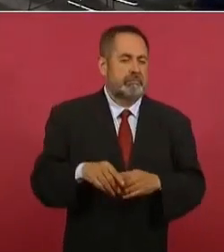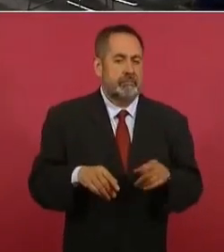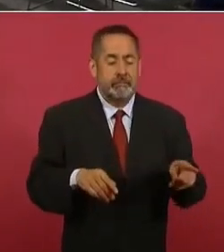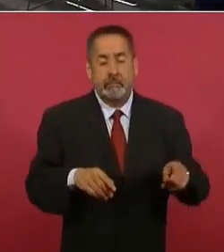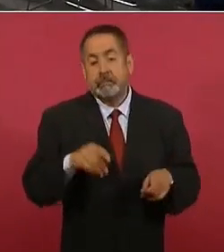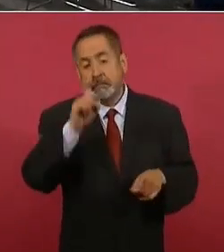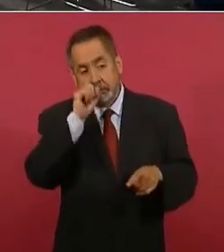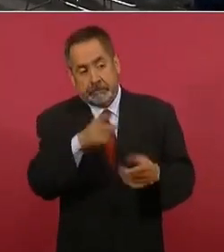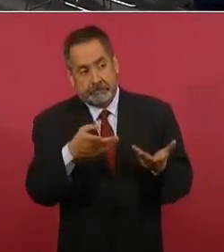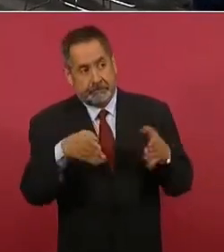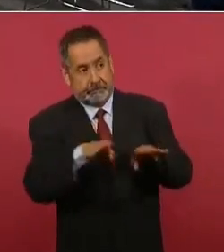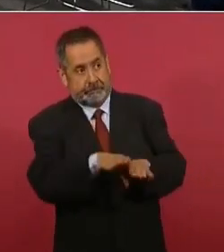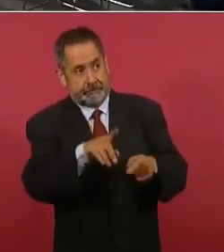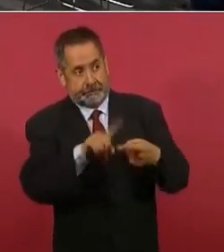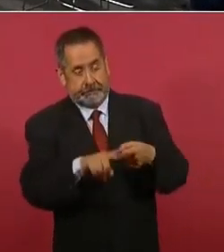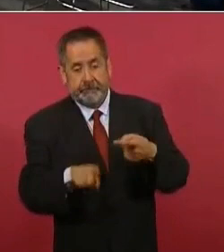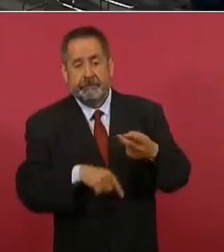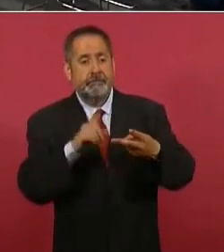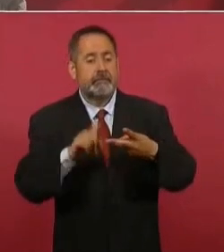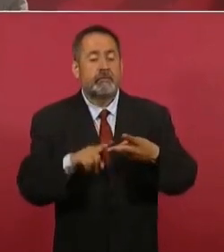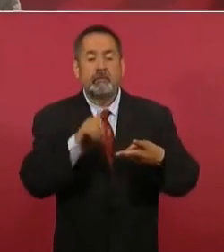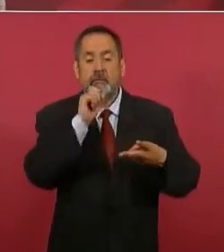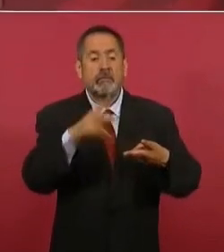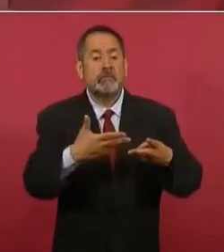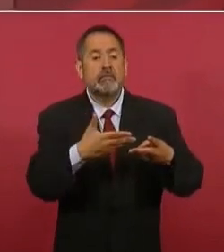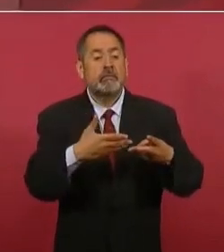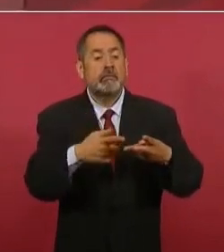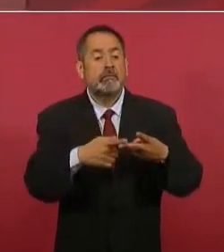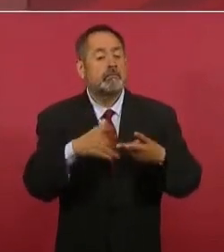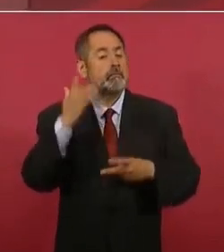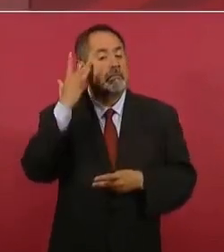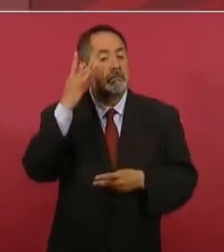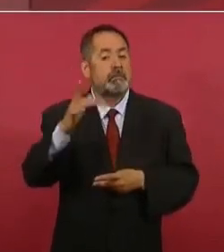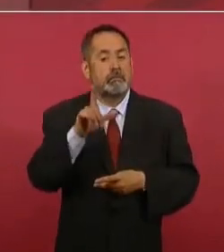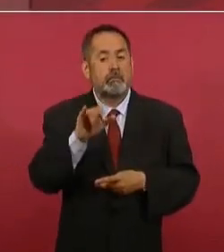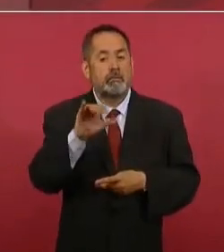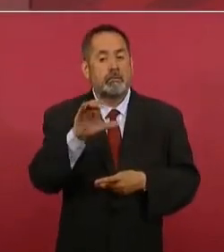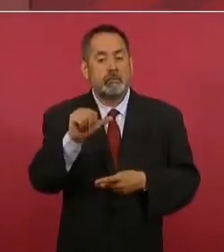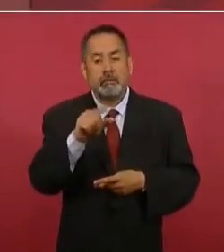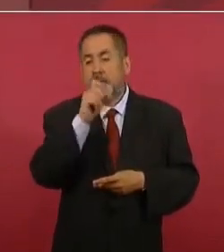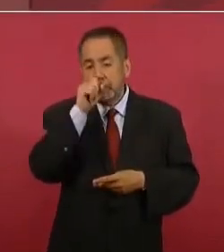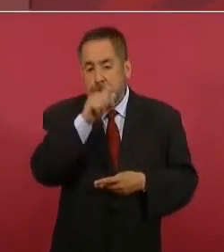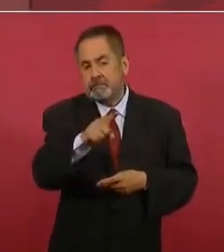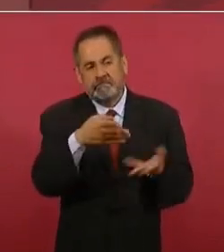cerrar también el aeropuerto de Santa Lucía.